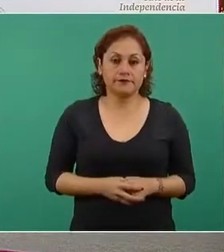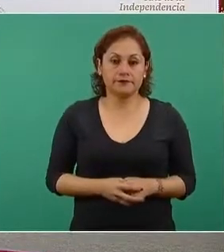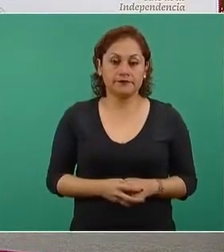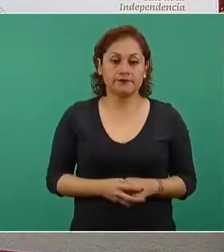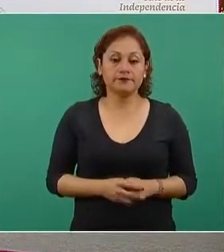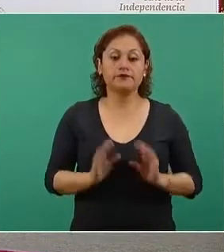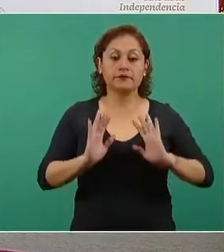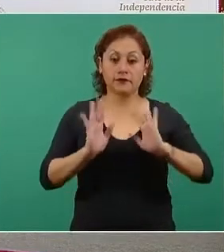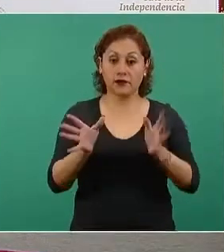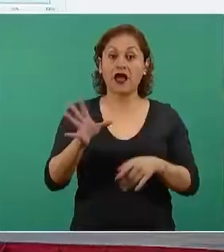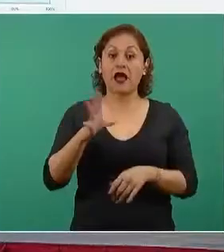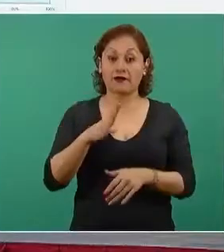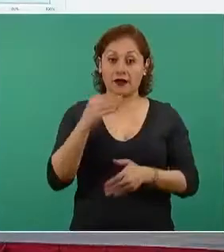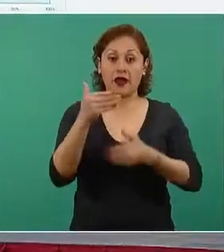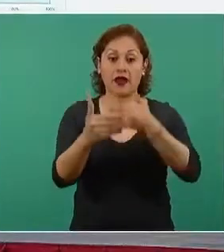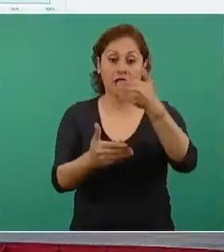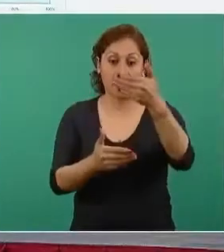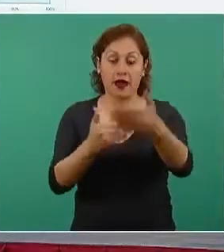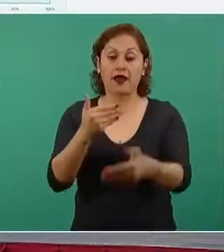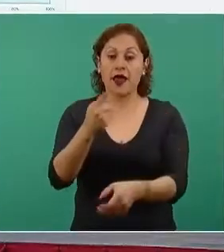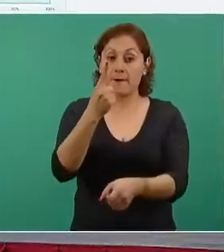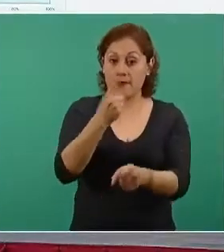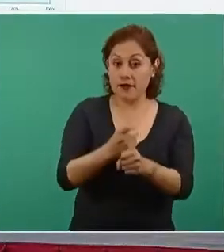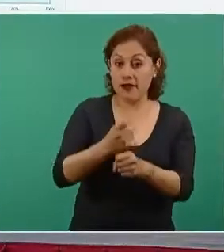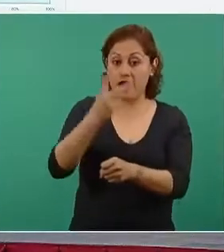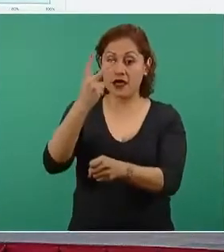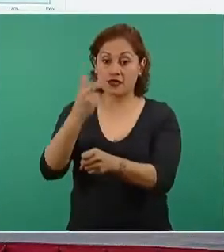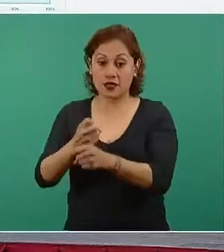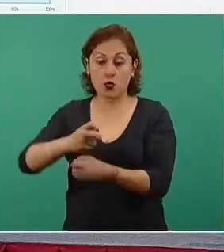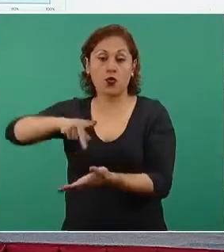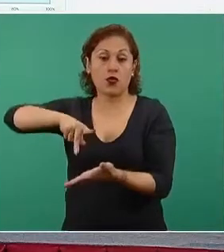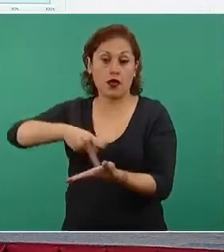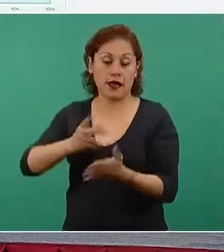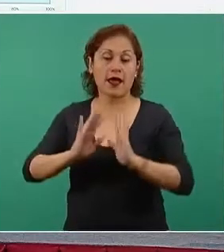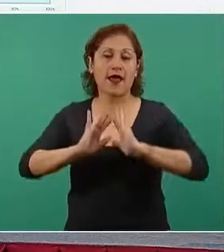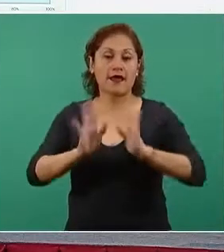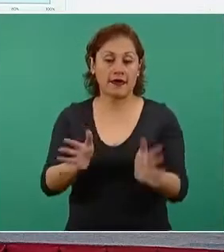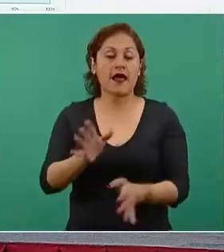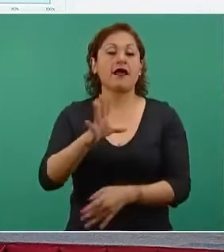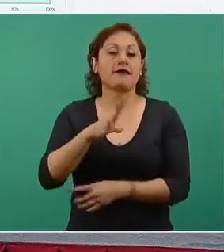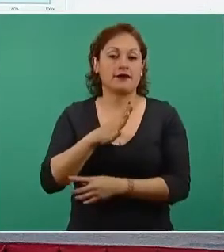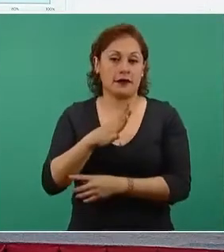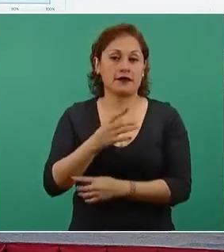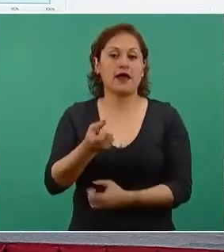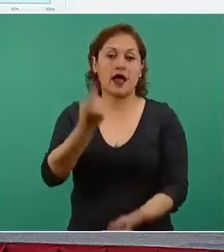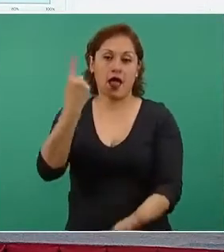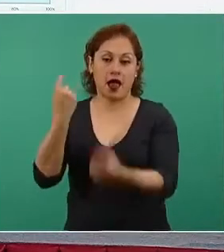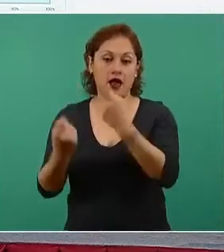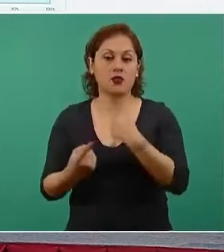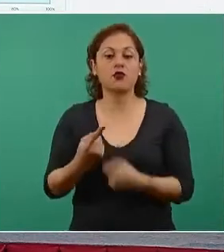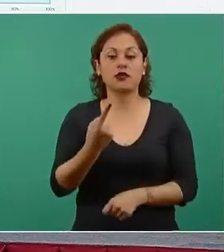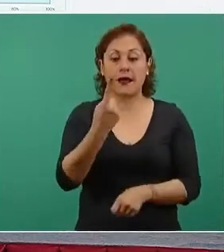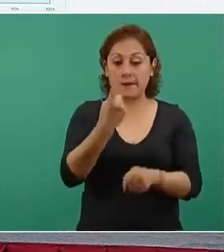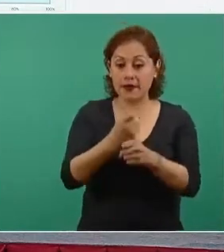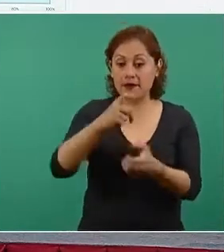inclusive tenemos un avance en las segundas dosis. Dentro de las primeras dosis aplicadas actualmente traemos